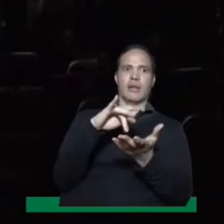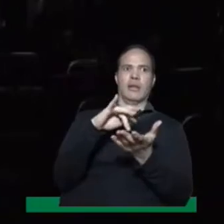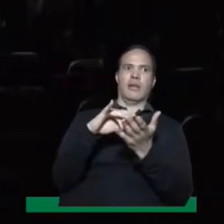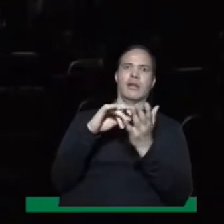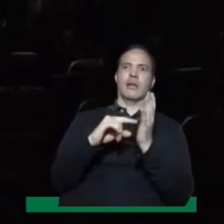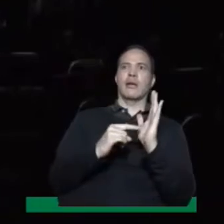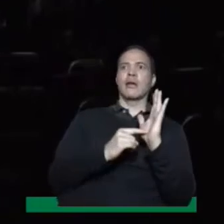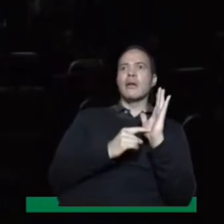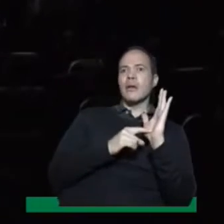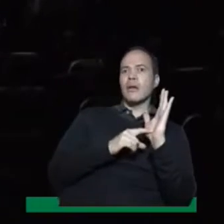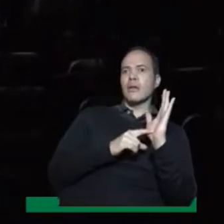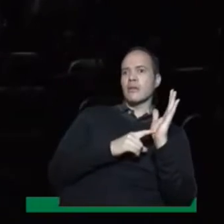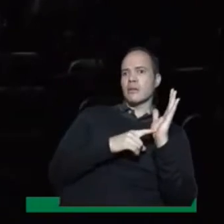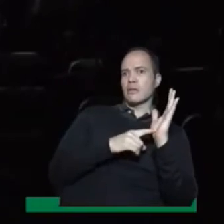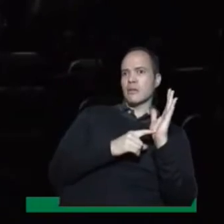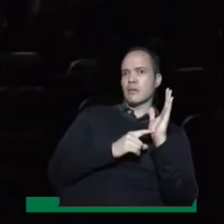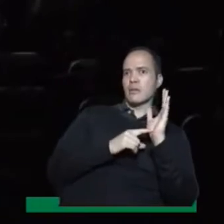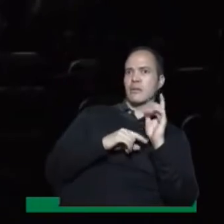Si quiere,